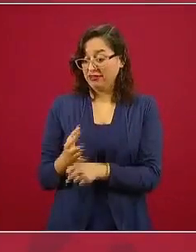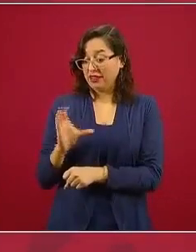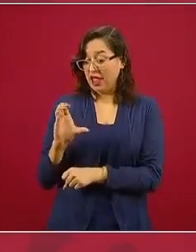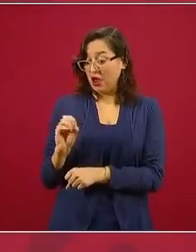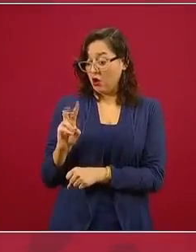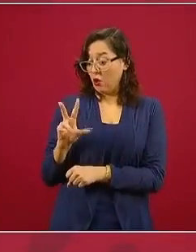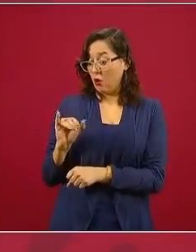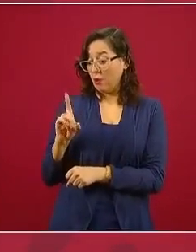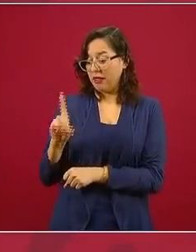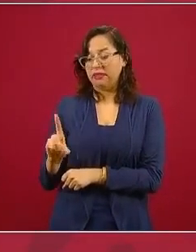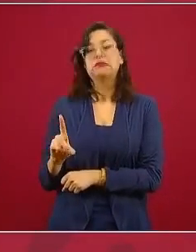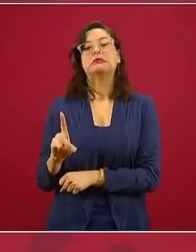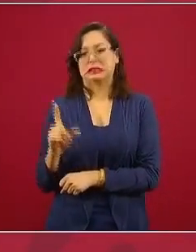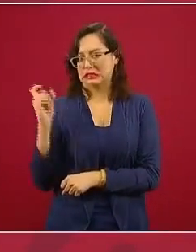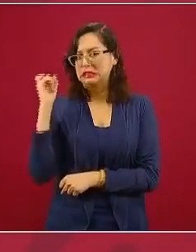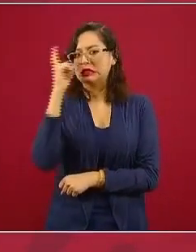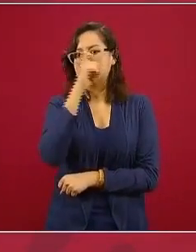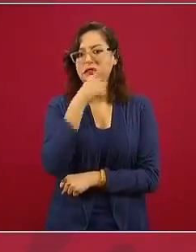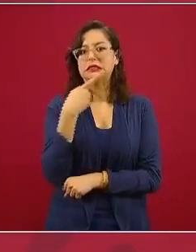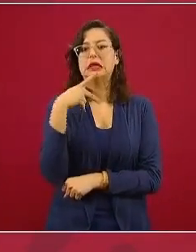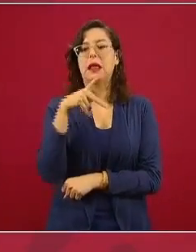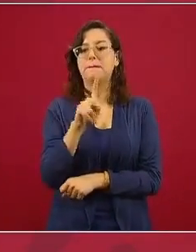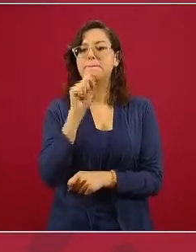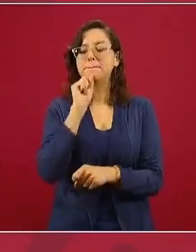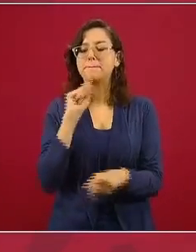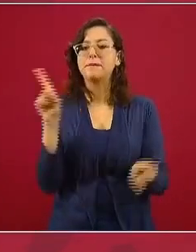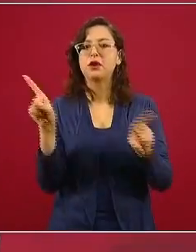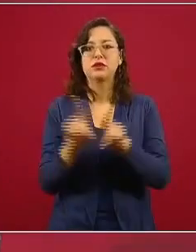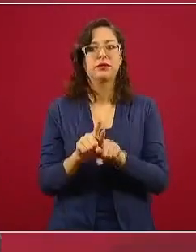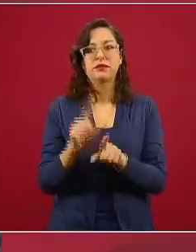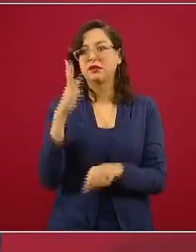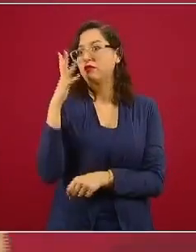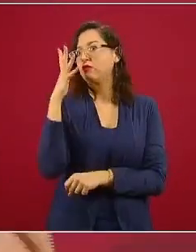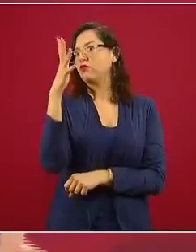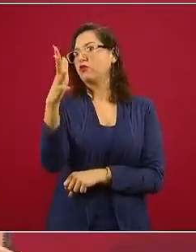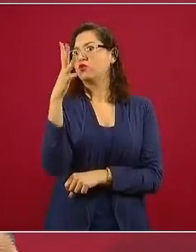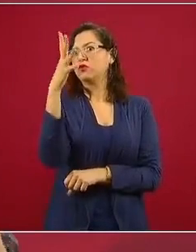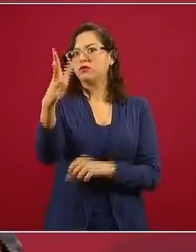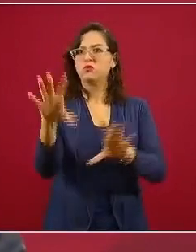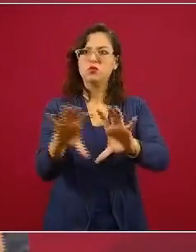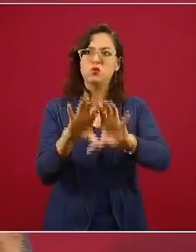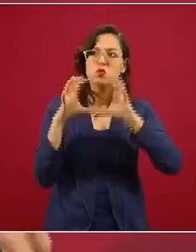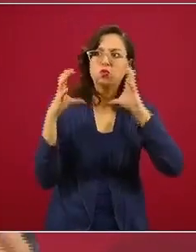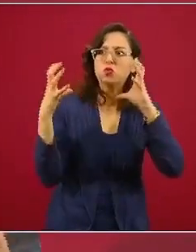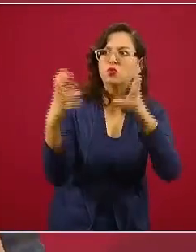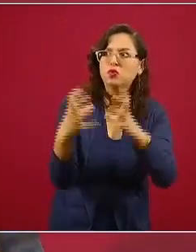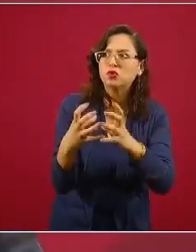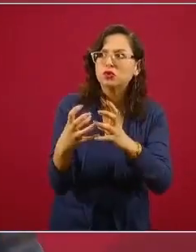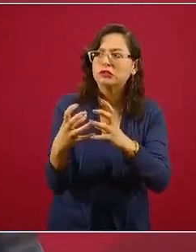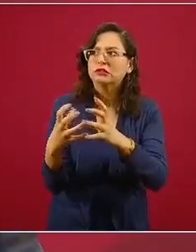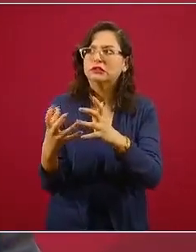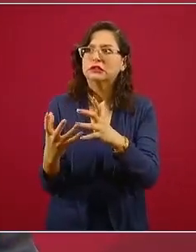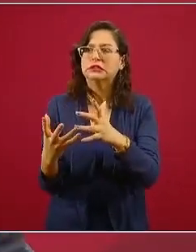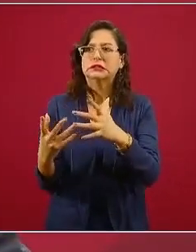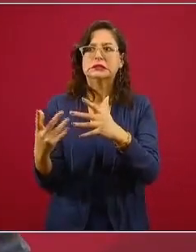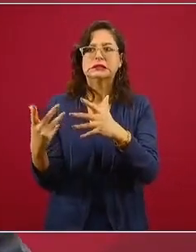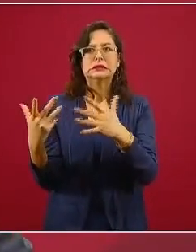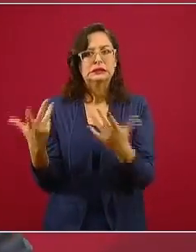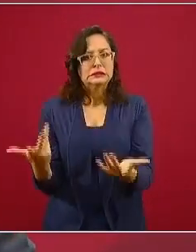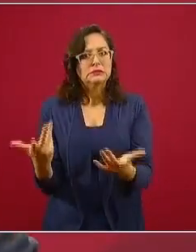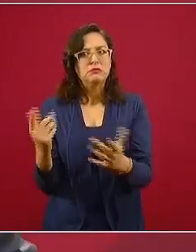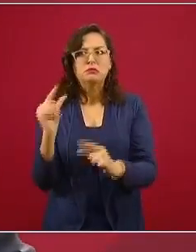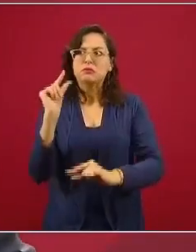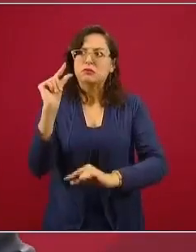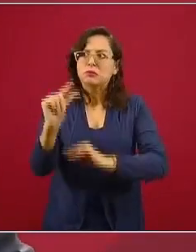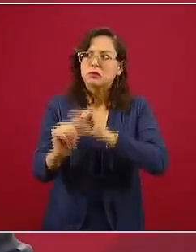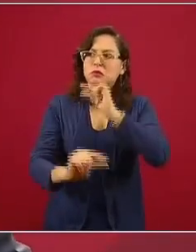la incertidumbre y las tensiones que estamos viendo en el mundo. Es un mundo diferente, cada vez muy distinto